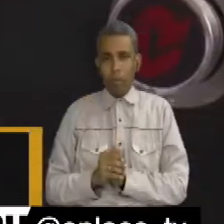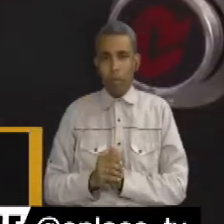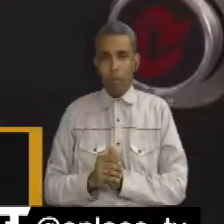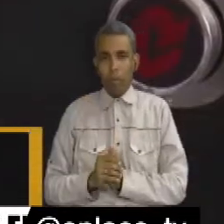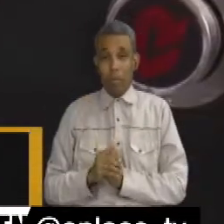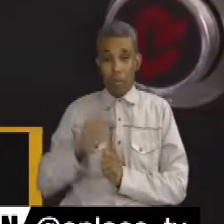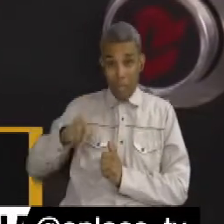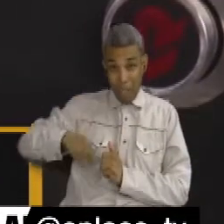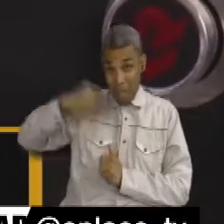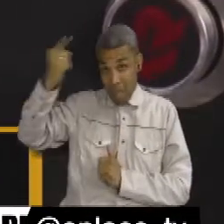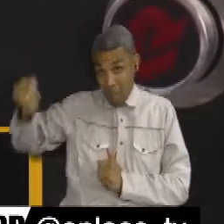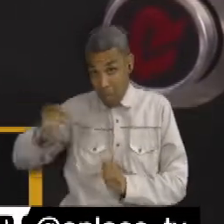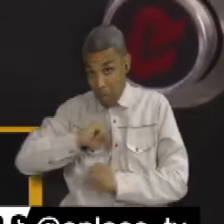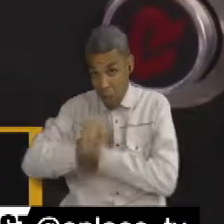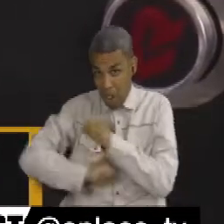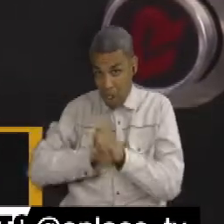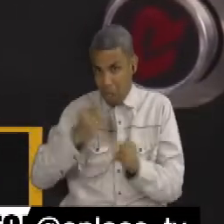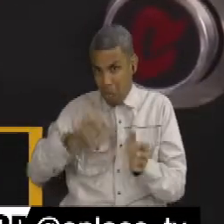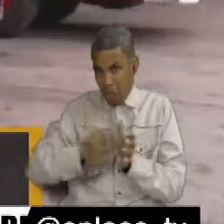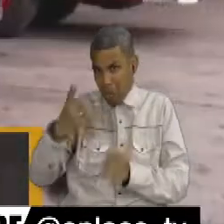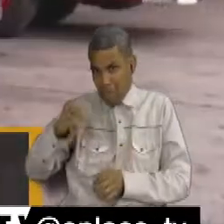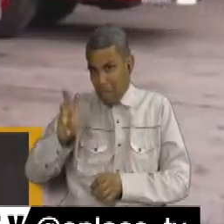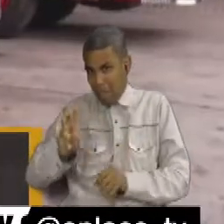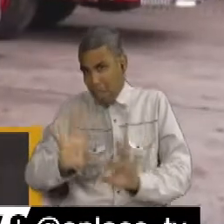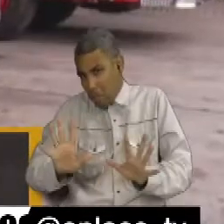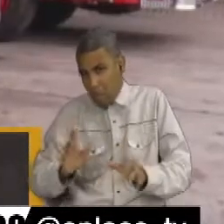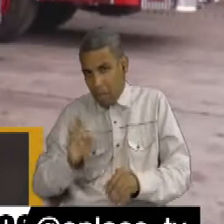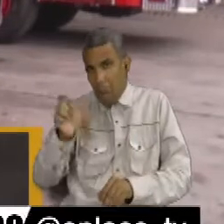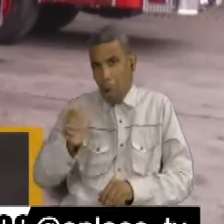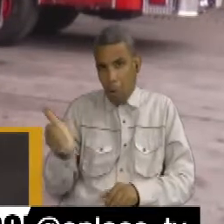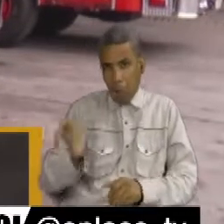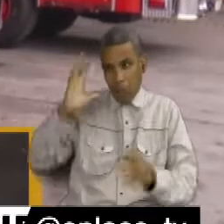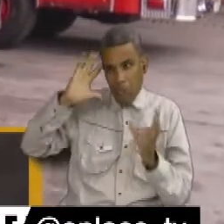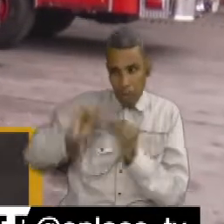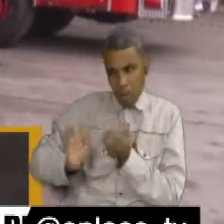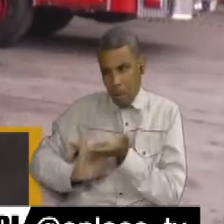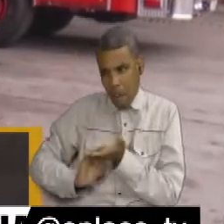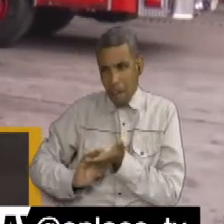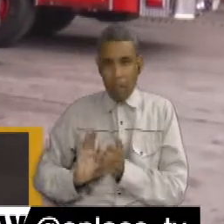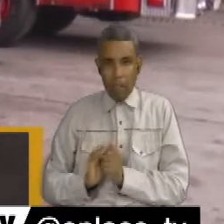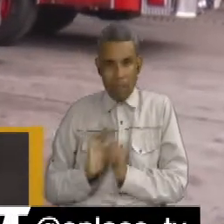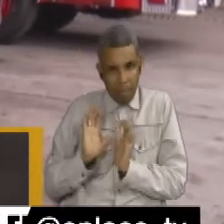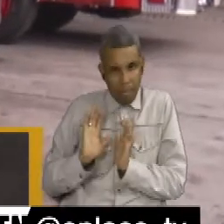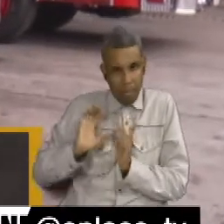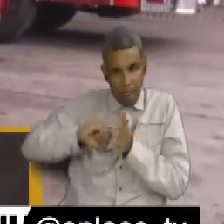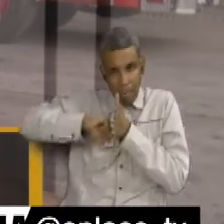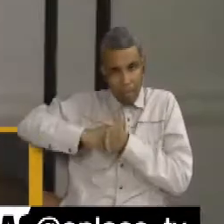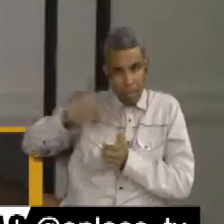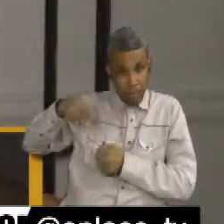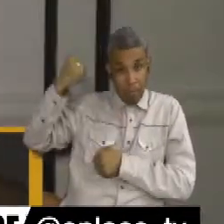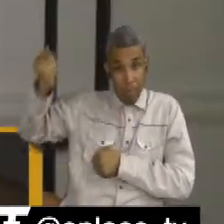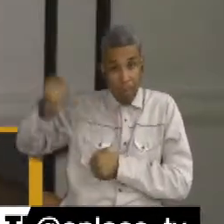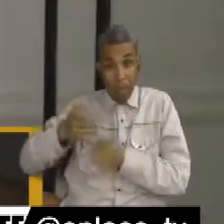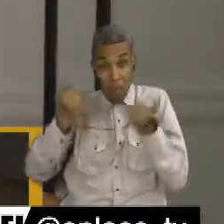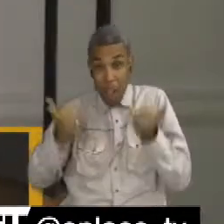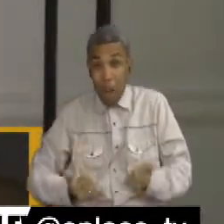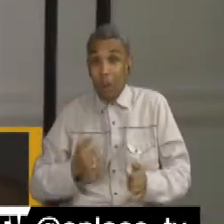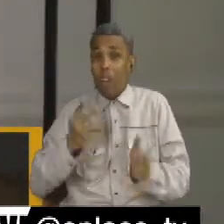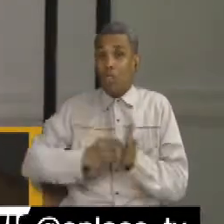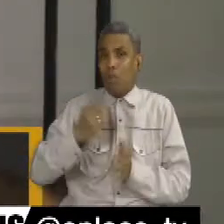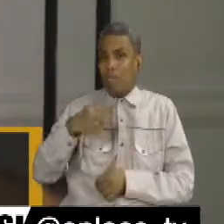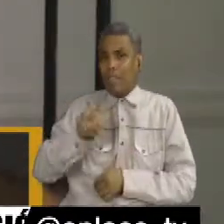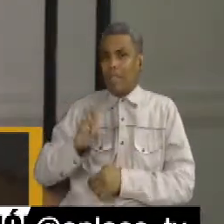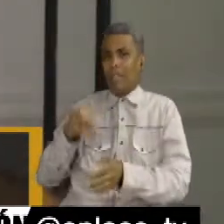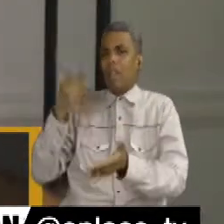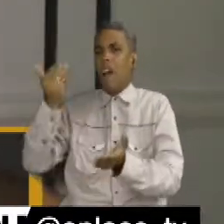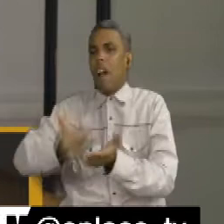la firma de un nuevo convenio, pero ya no tendrá tanta traumatismo porque ya estamos exentos del pago de lo